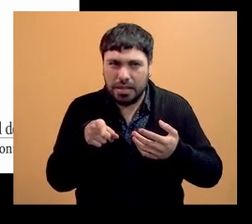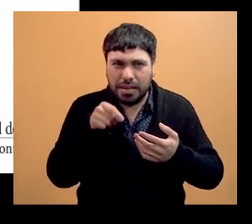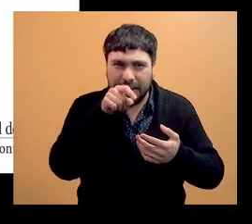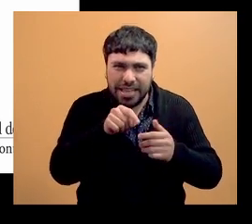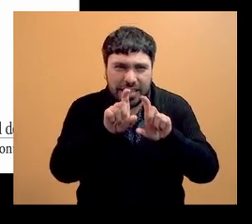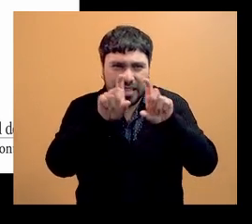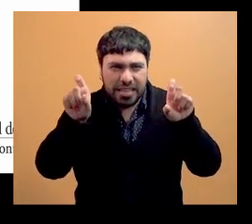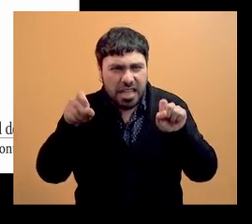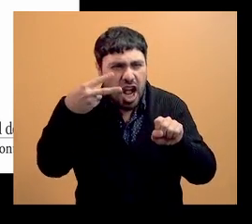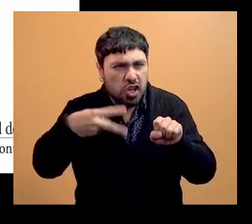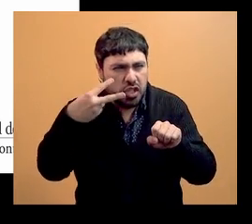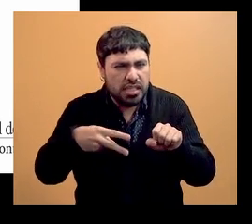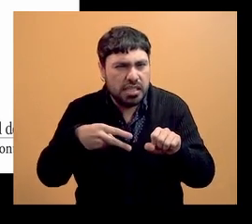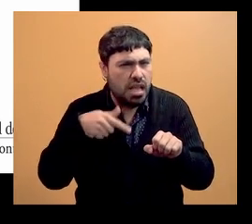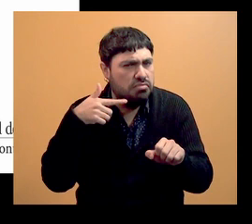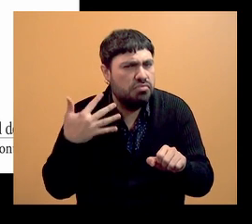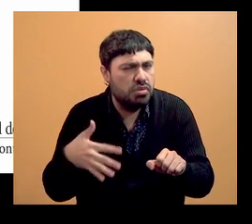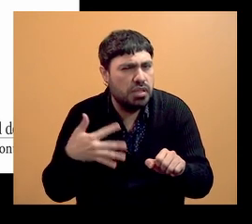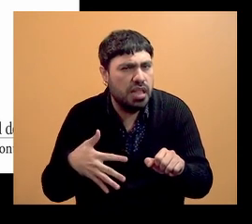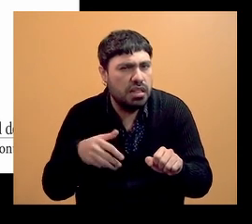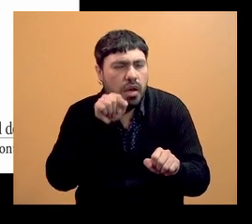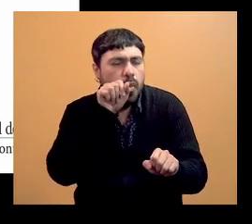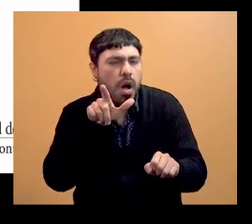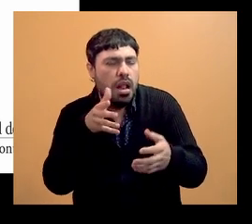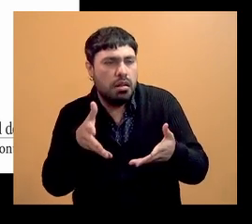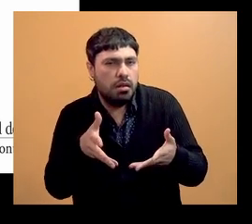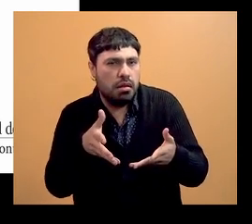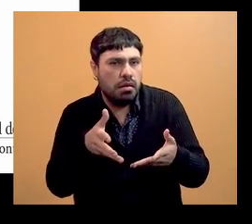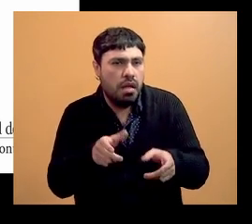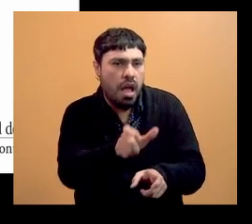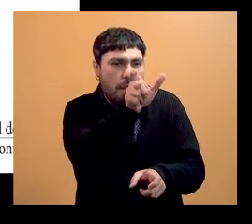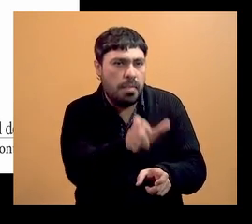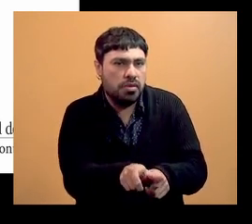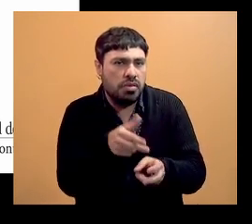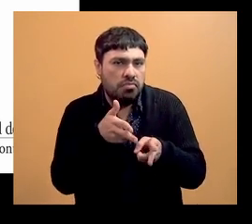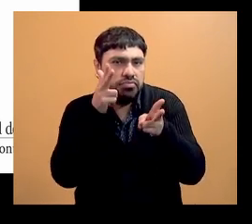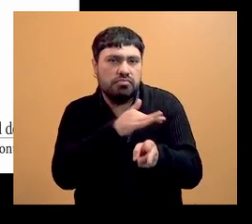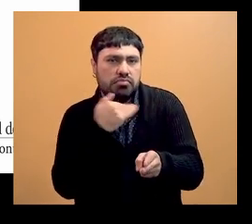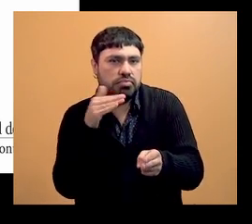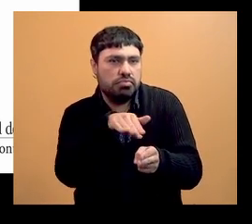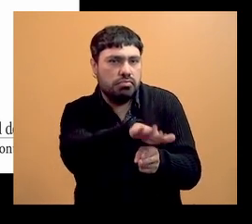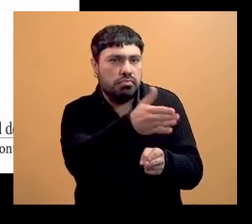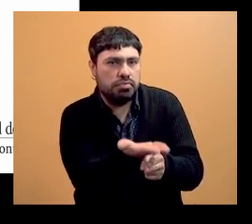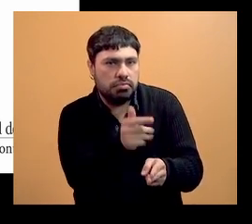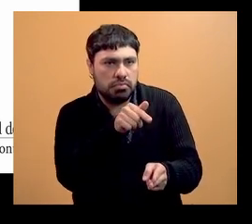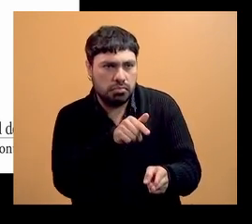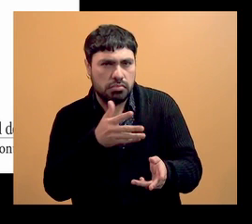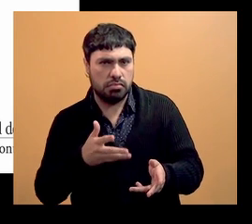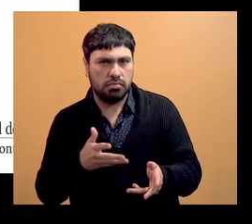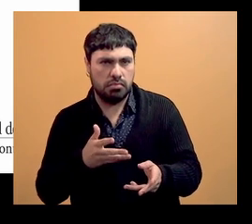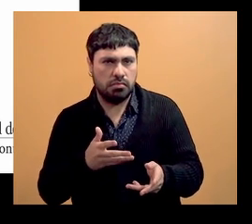que hay cosas que no cambian rápidamente en Estados Unidos al parecer, así que, pero eso,